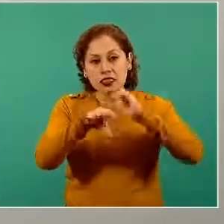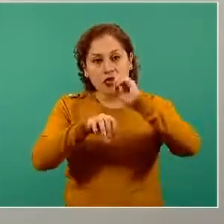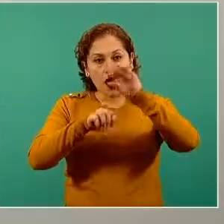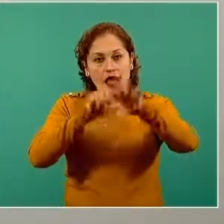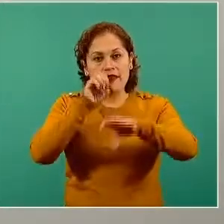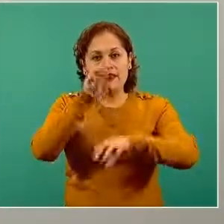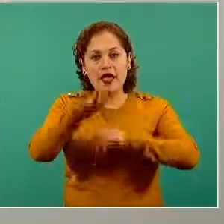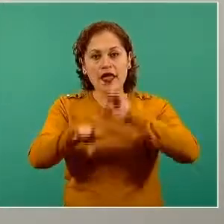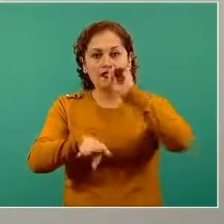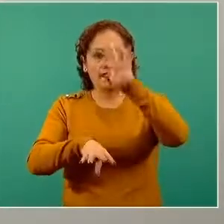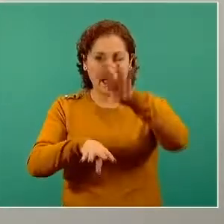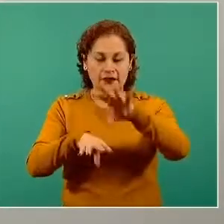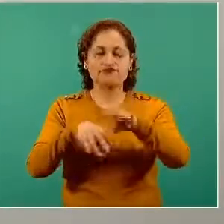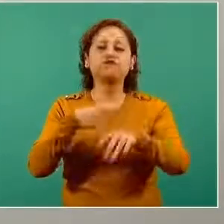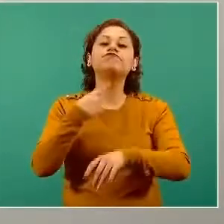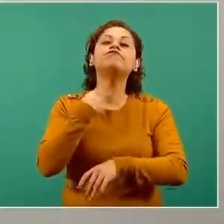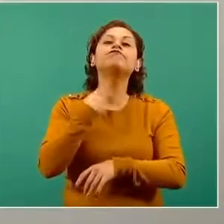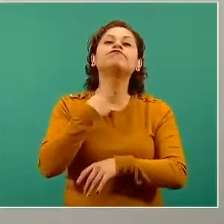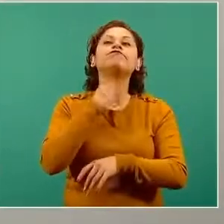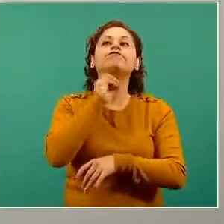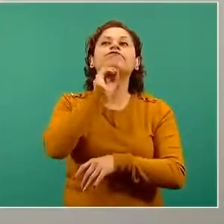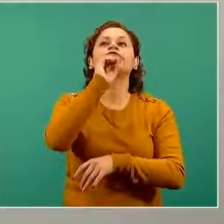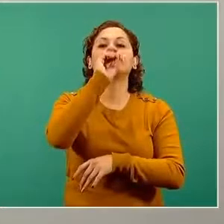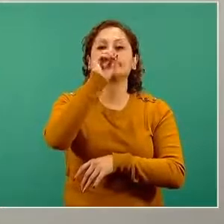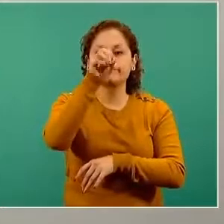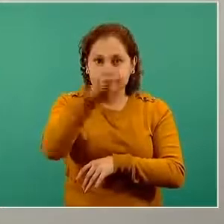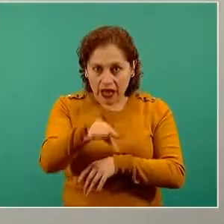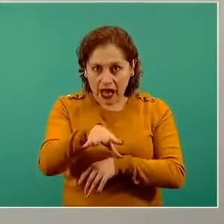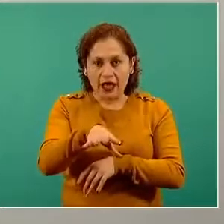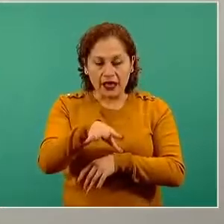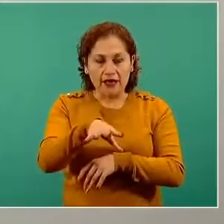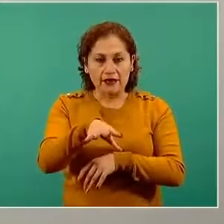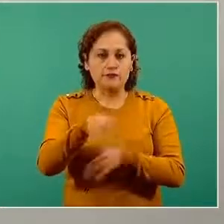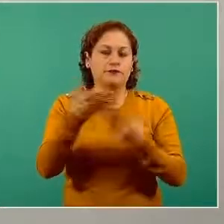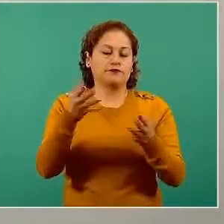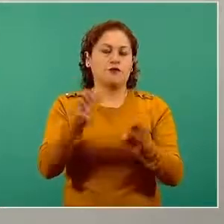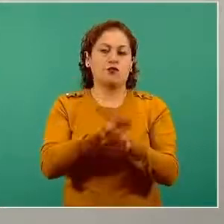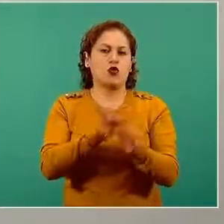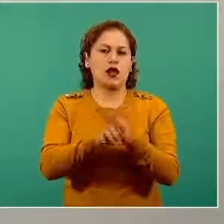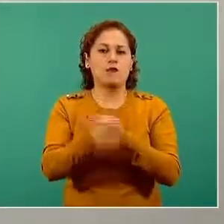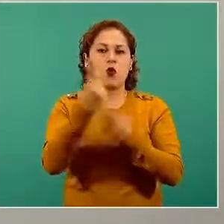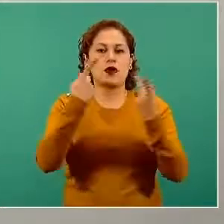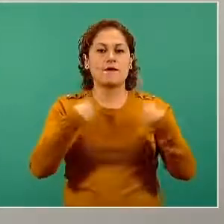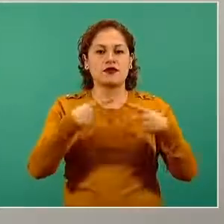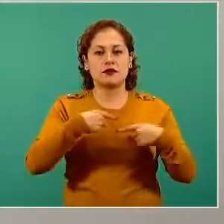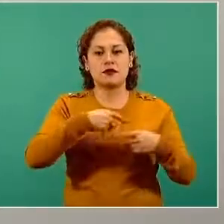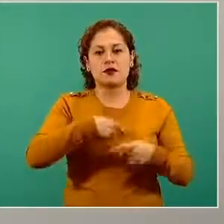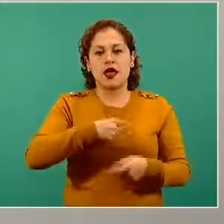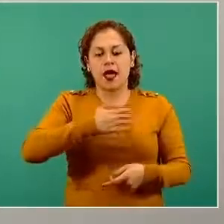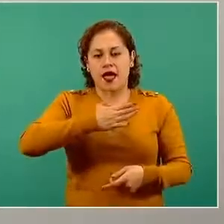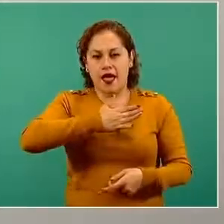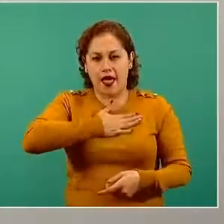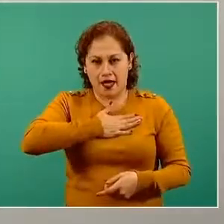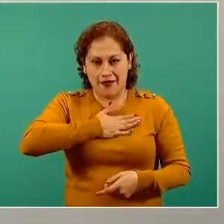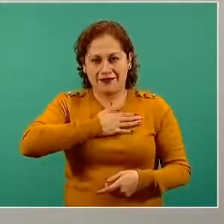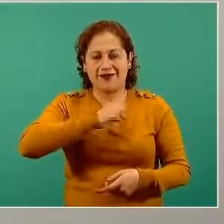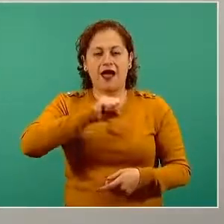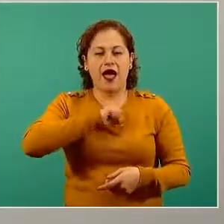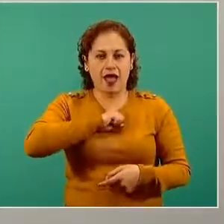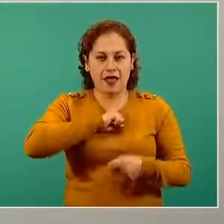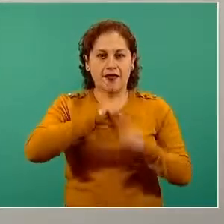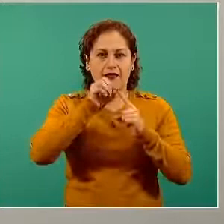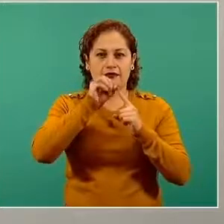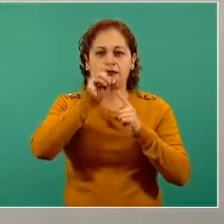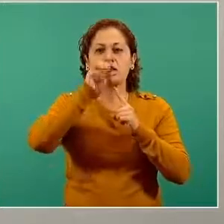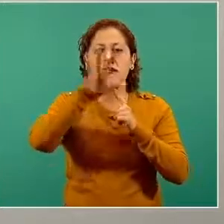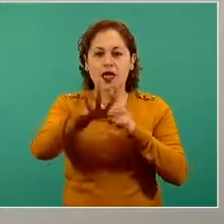que se encuentra en su garganta, que se encuentra en la zona de su boca, cuando esta persona tose, cuando esta persona estornuda, cuando esta persona